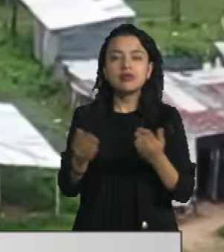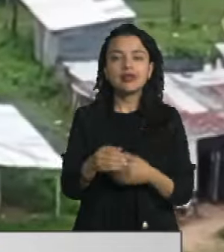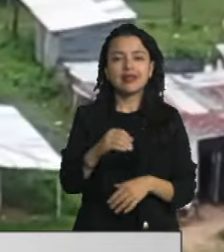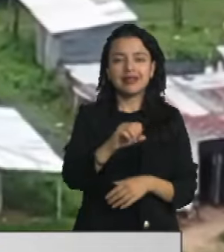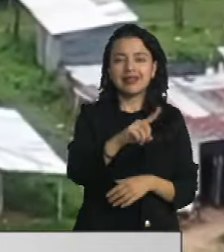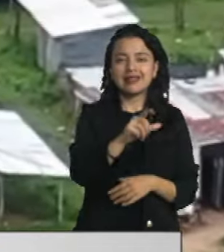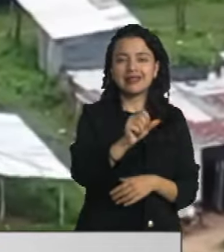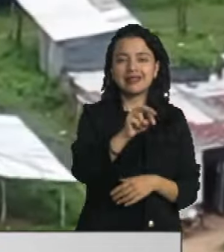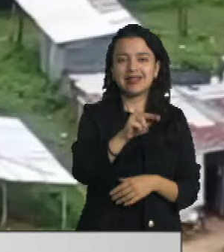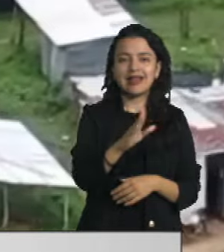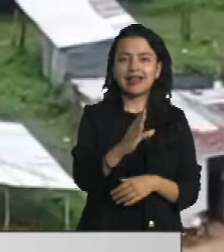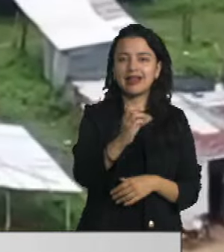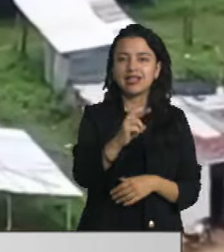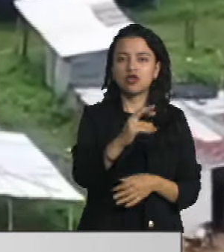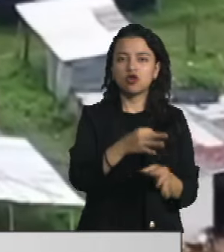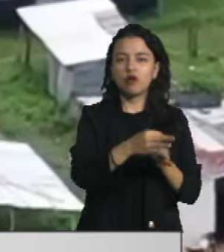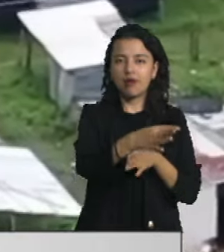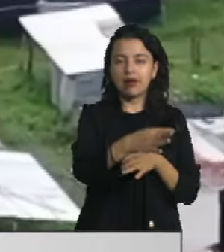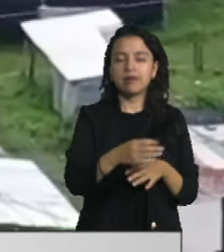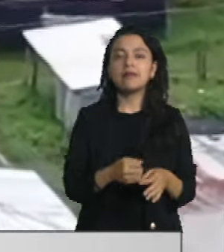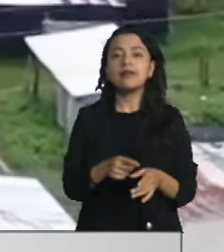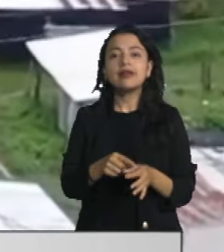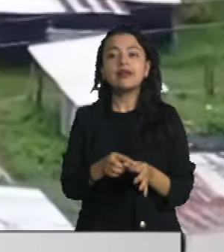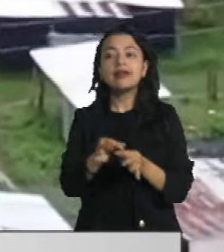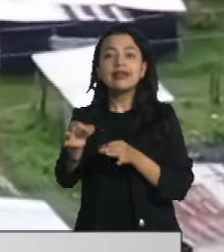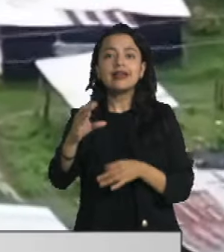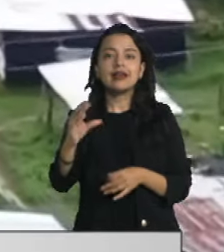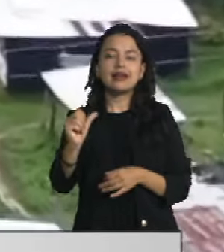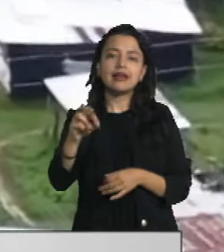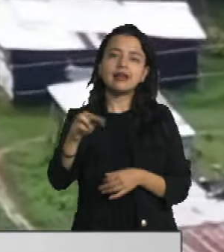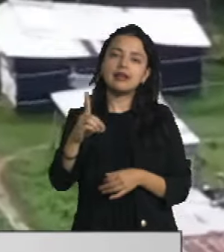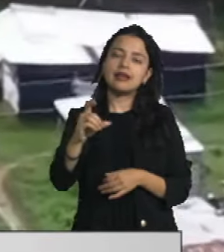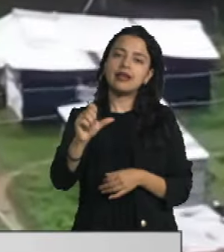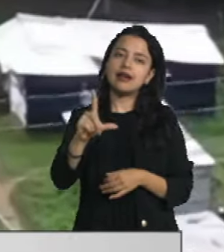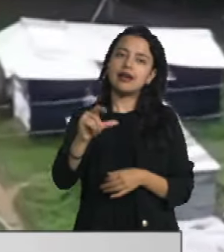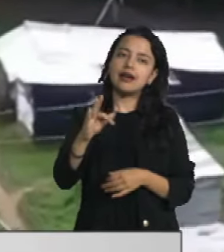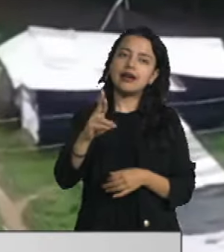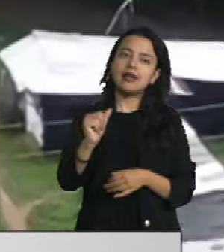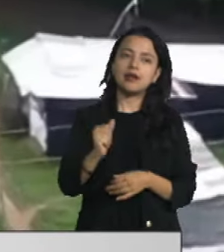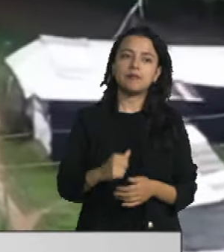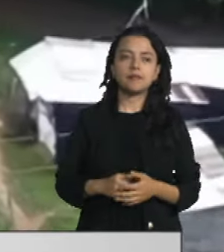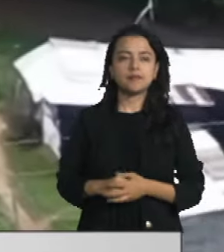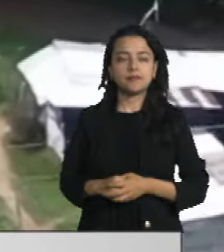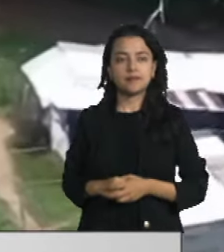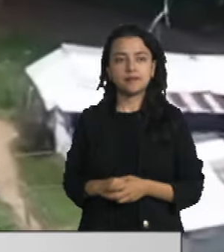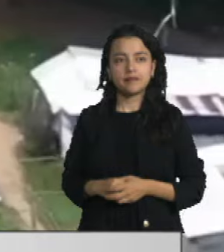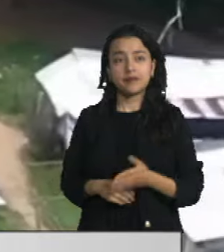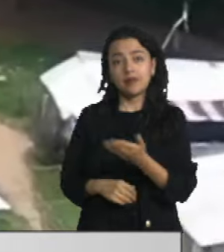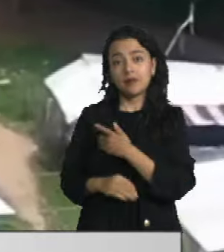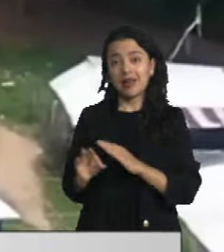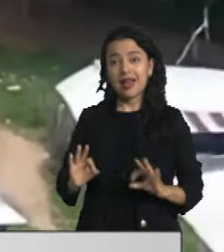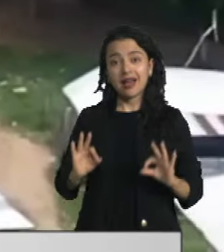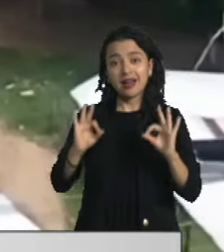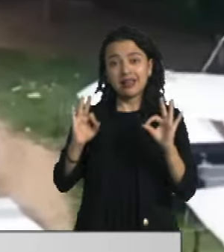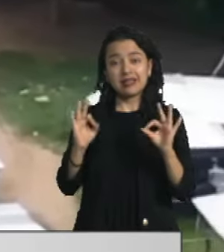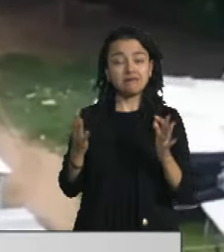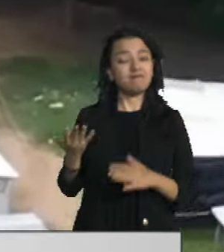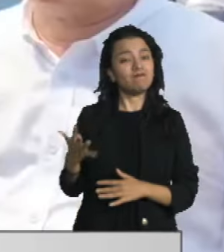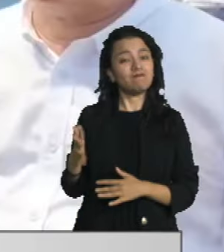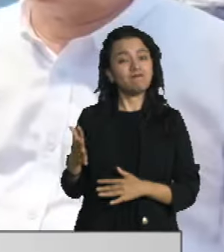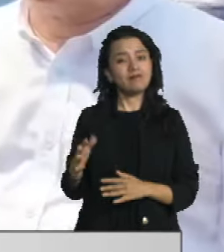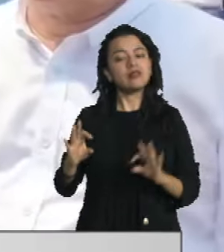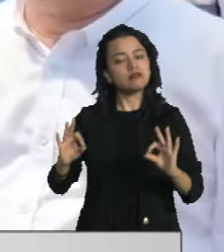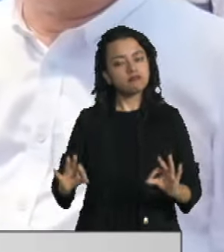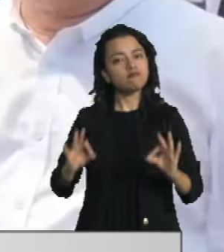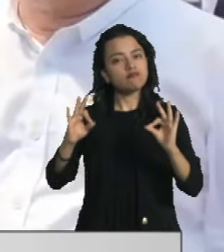los primeros beneficiarios de la iniciativa que busca cambiar la calidad de vida de miles de familias. 31 viviendas